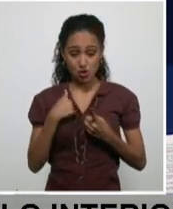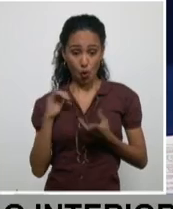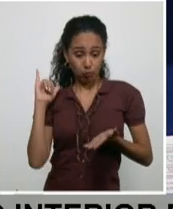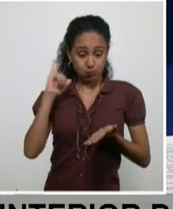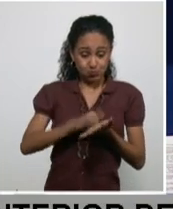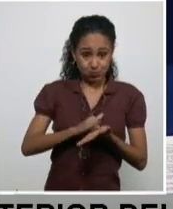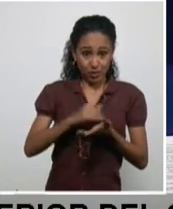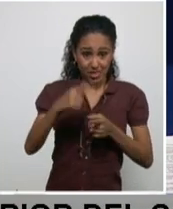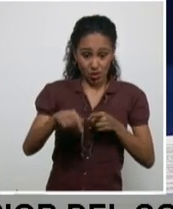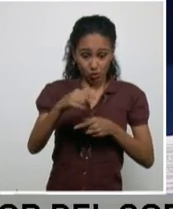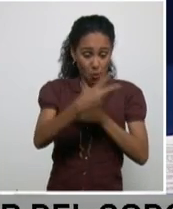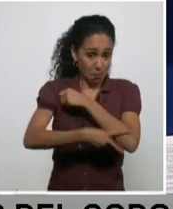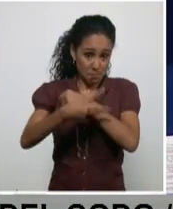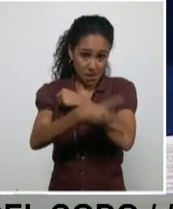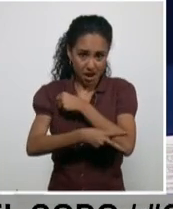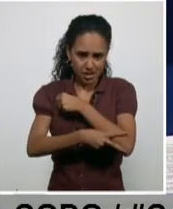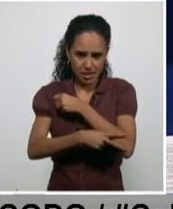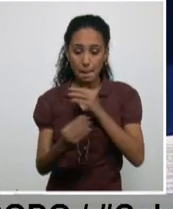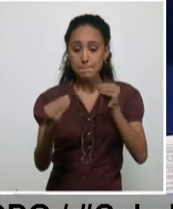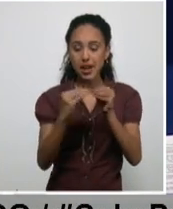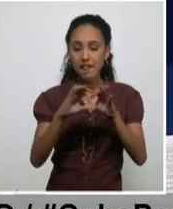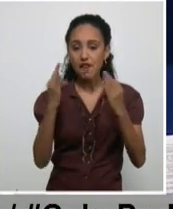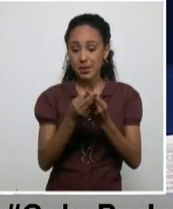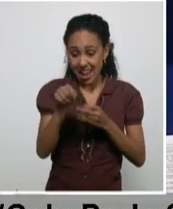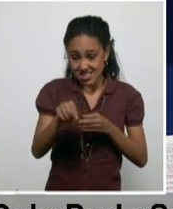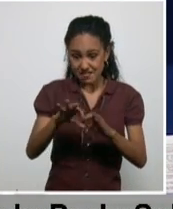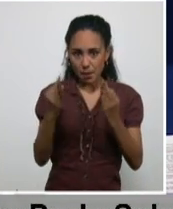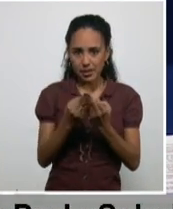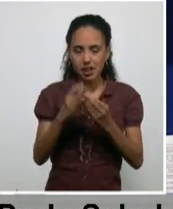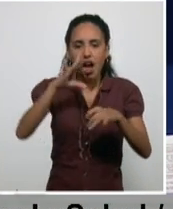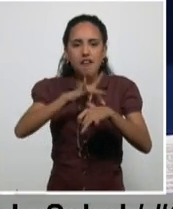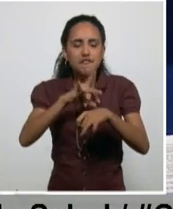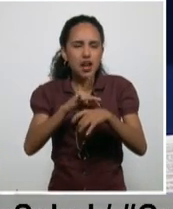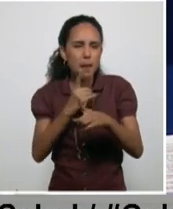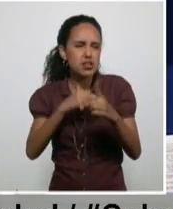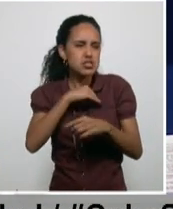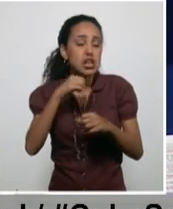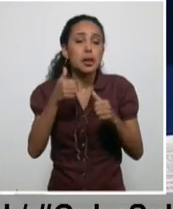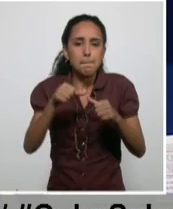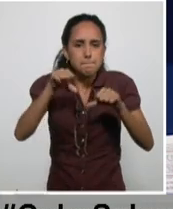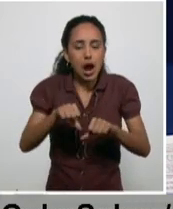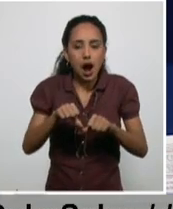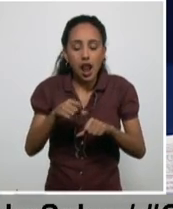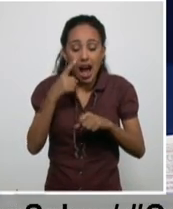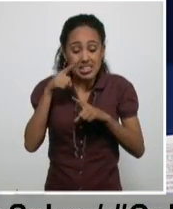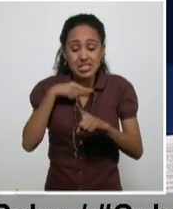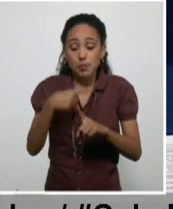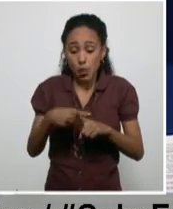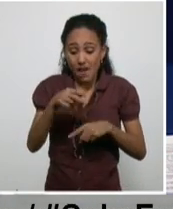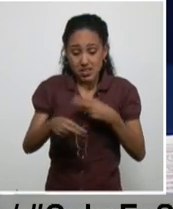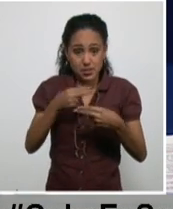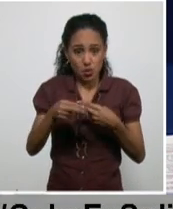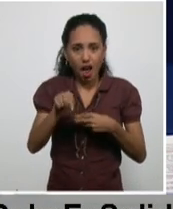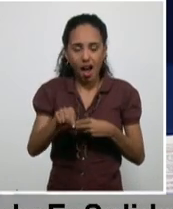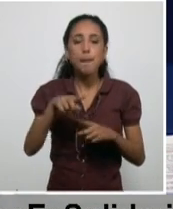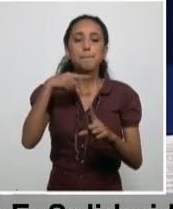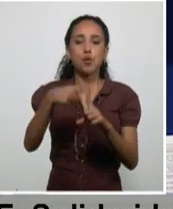prueba, se aísla el virus, se estudia a esta persona que viene de este lugar y se encuentra como tal. Indiscutiblemente, tiene un